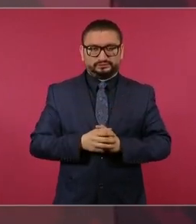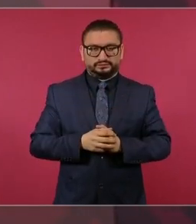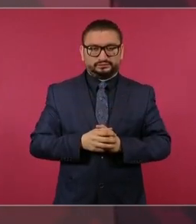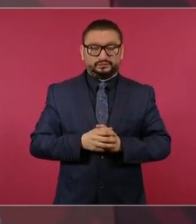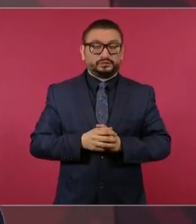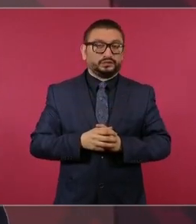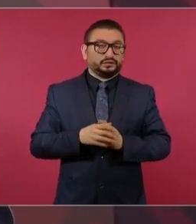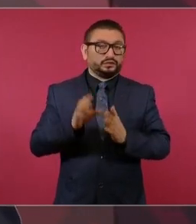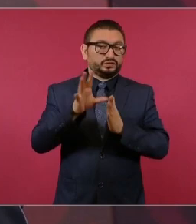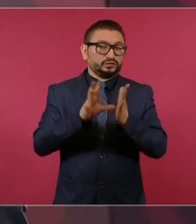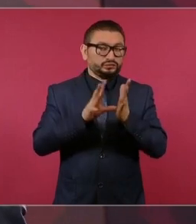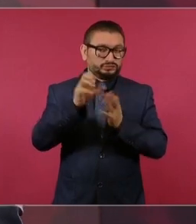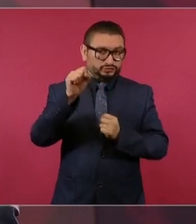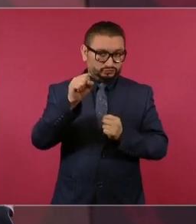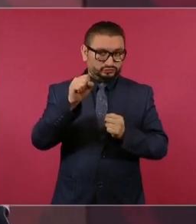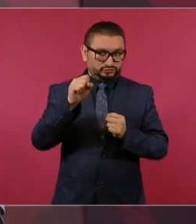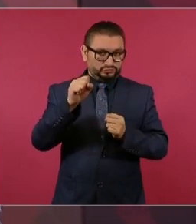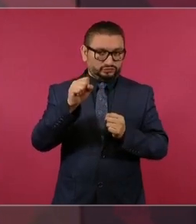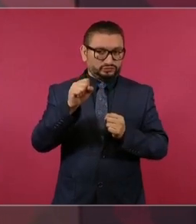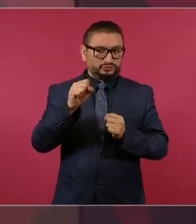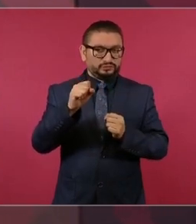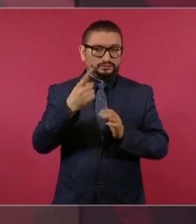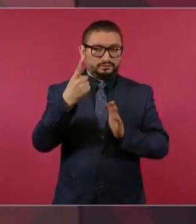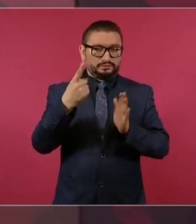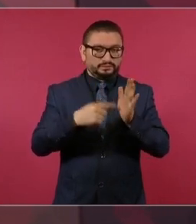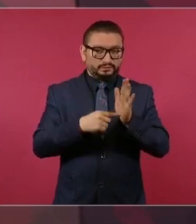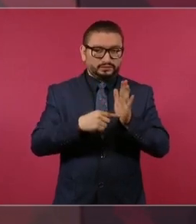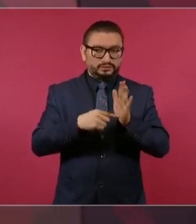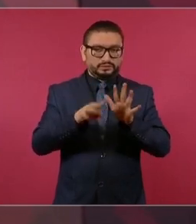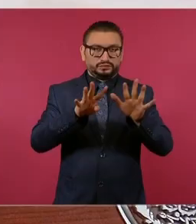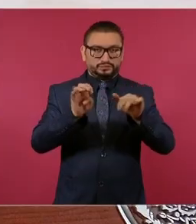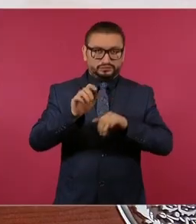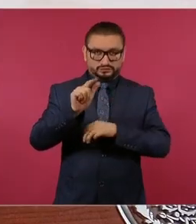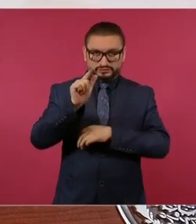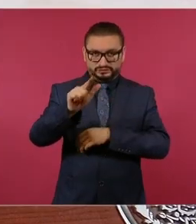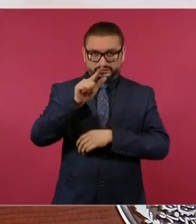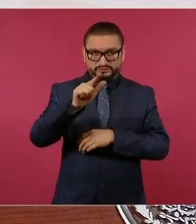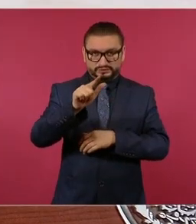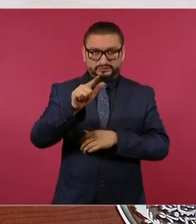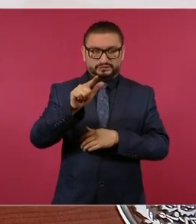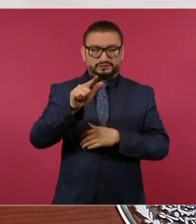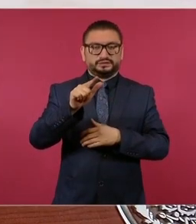1857. La Constitución de